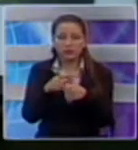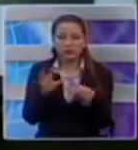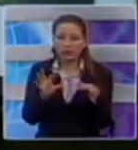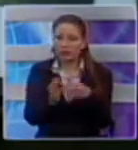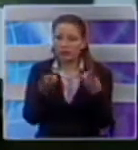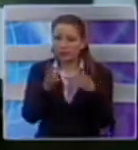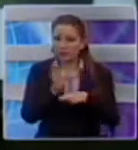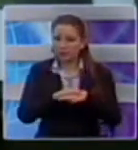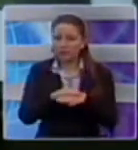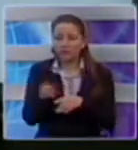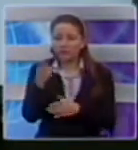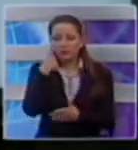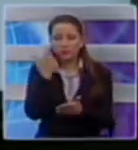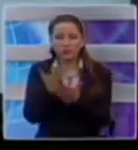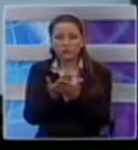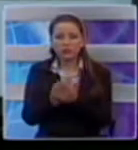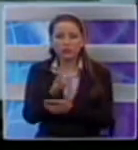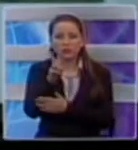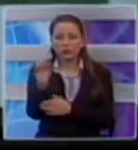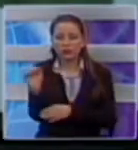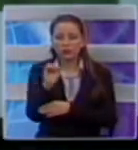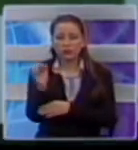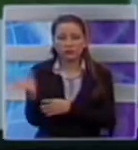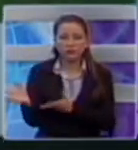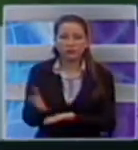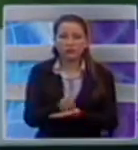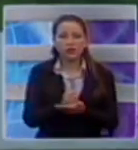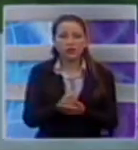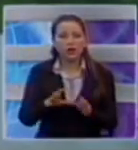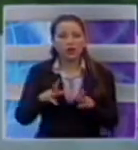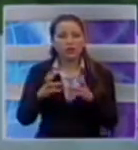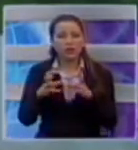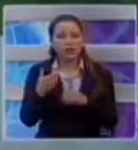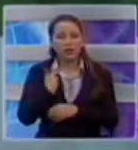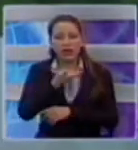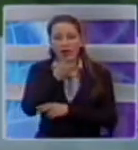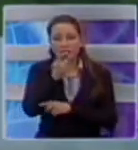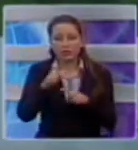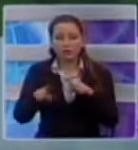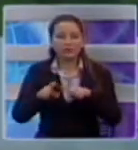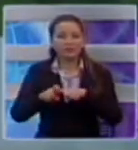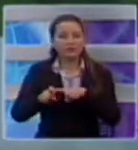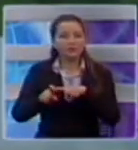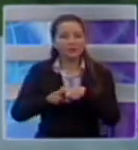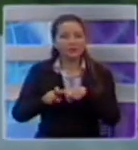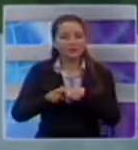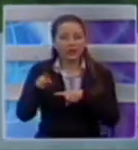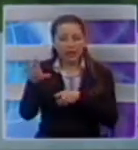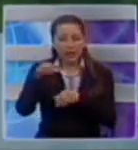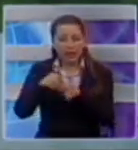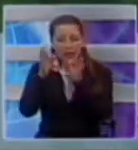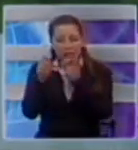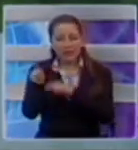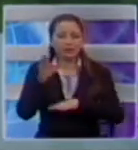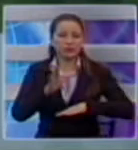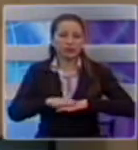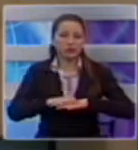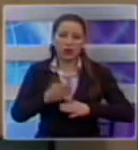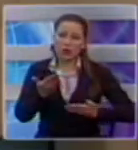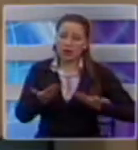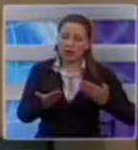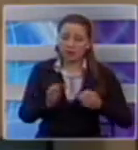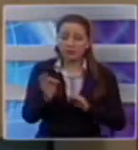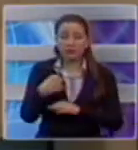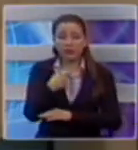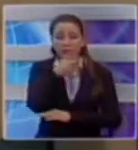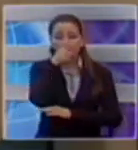vinculada. Entre las evidencias se retuvo 2 vehículos, recolectaron botellas de licor y preservativos en el sitio donde se presume que se cometió el delito.